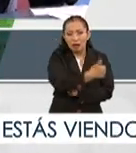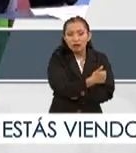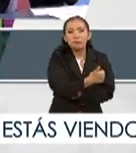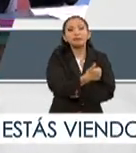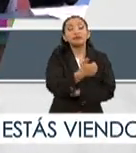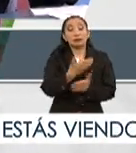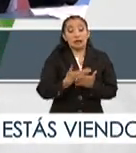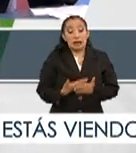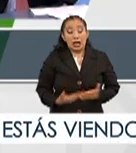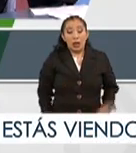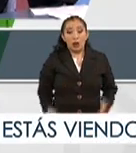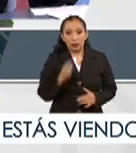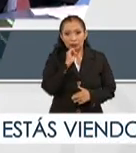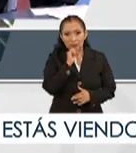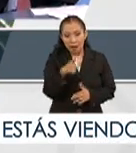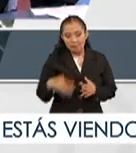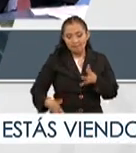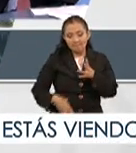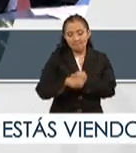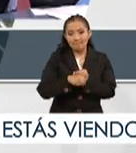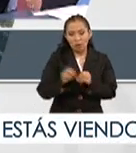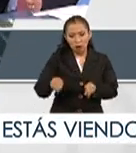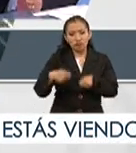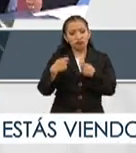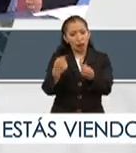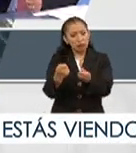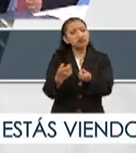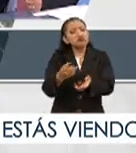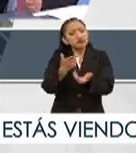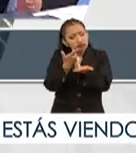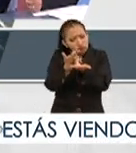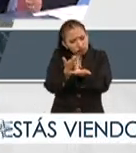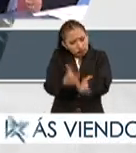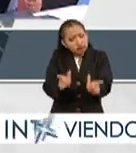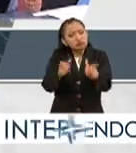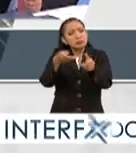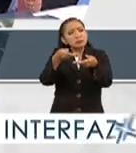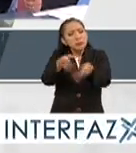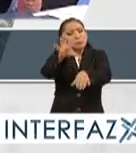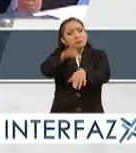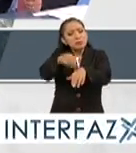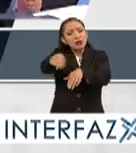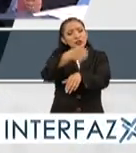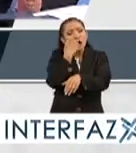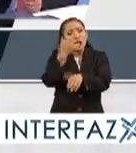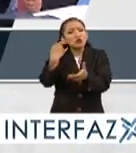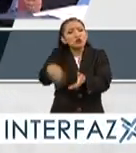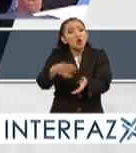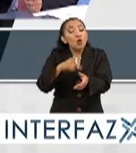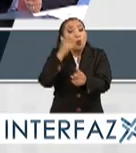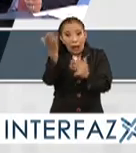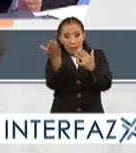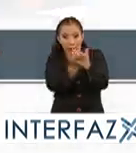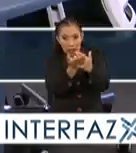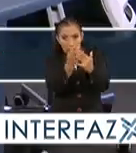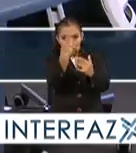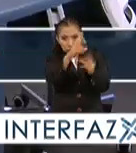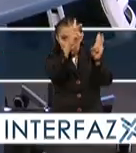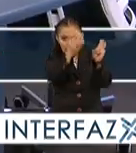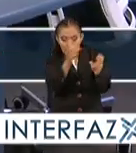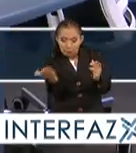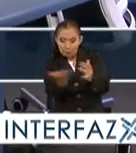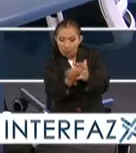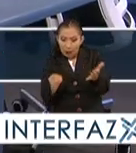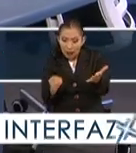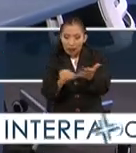Bueno, pues hoy también se añade esta flexibilidad al permitir que las escuelas definan un porcentaje de su currículum.